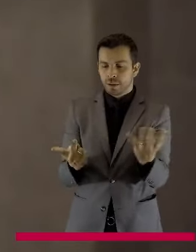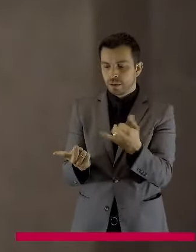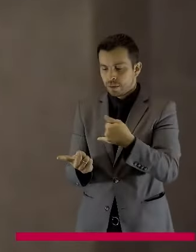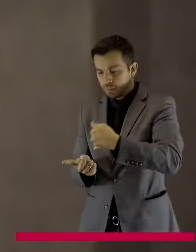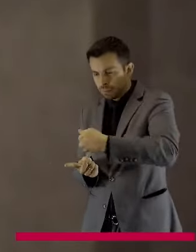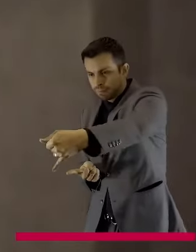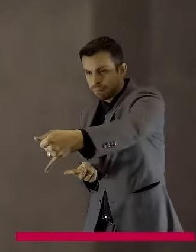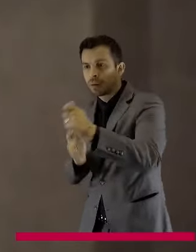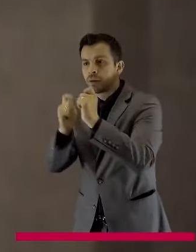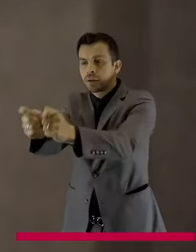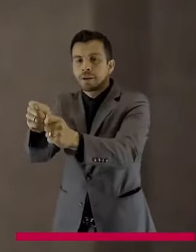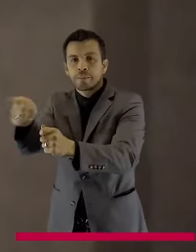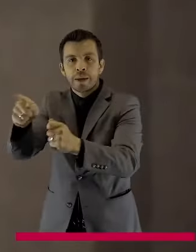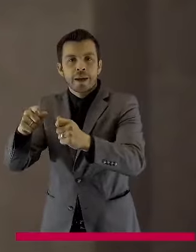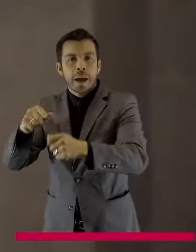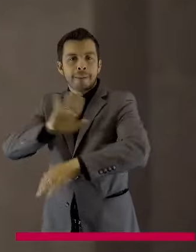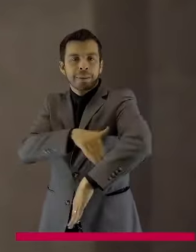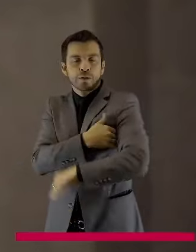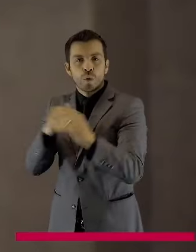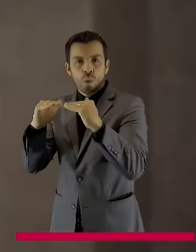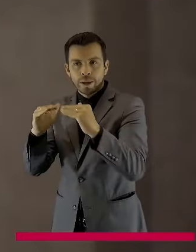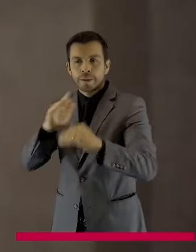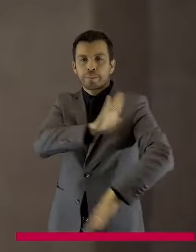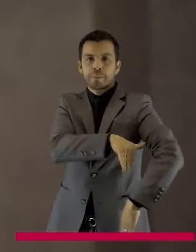de Igualdad y Equidad e Interior,